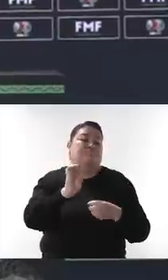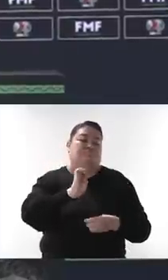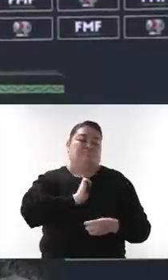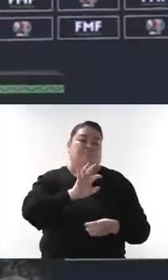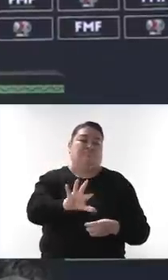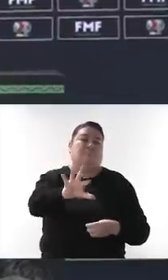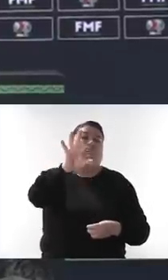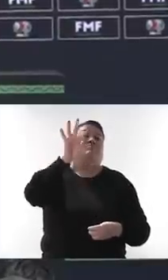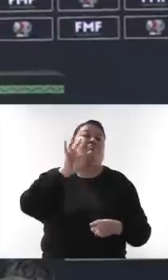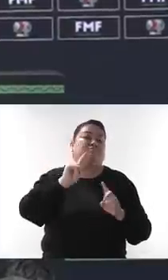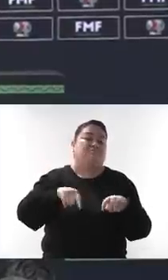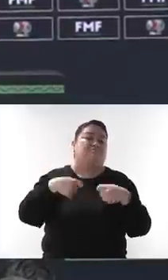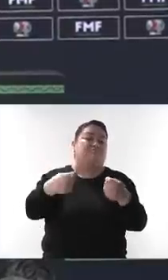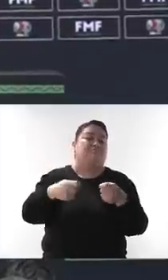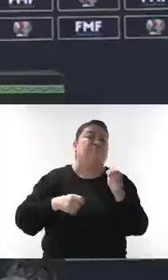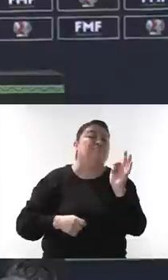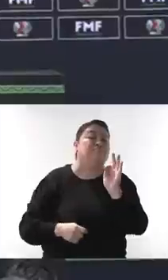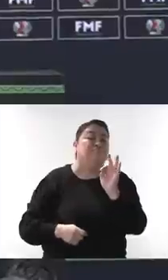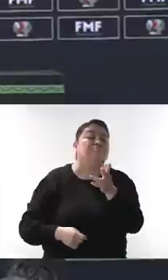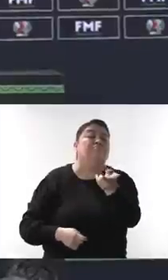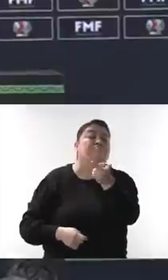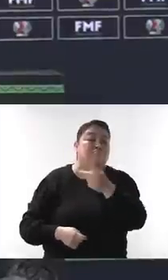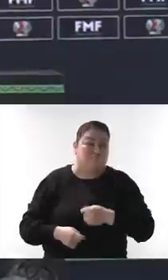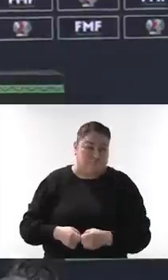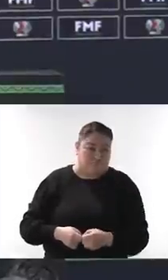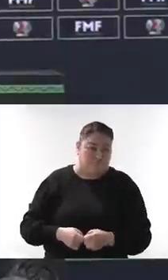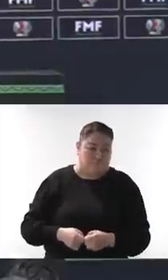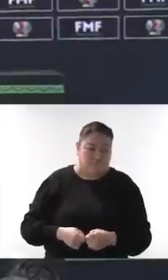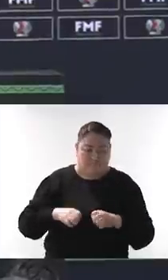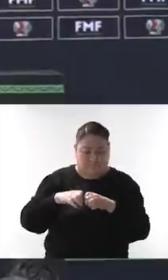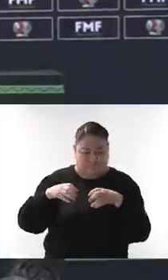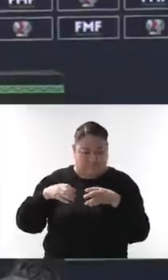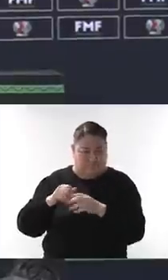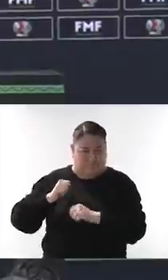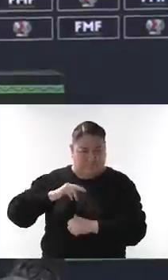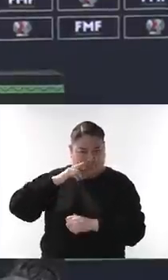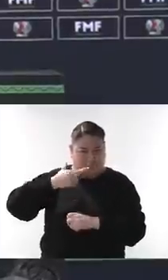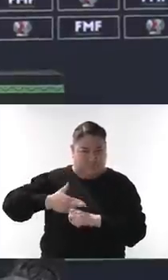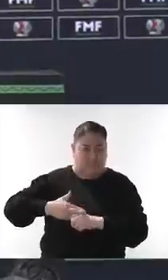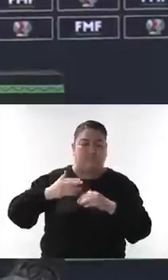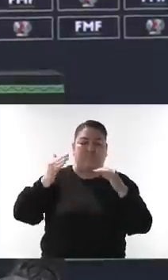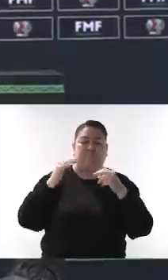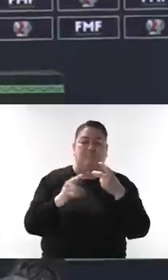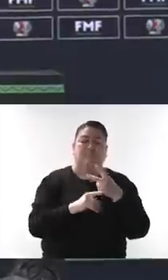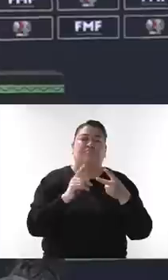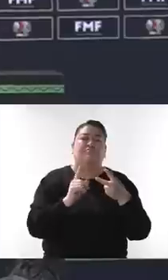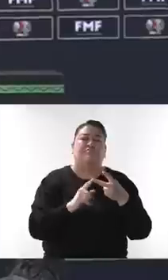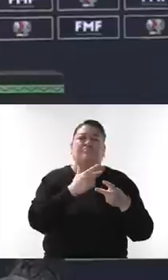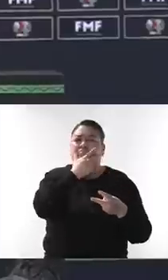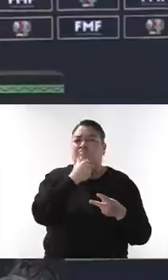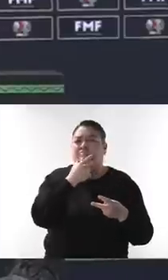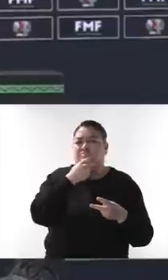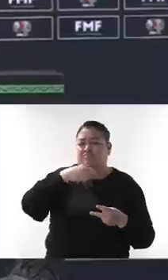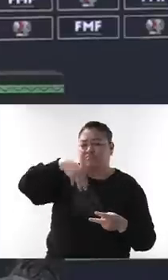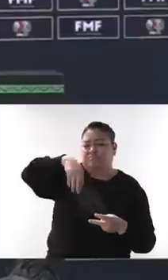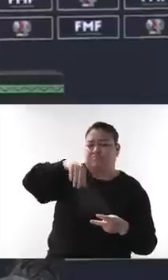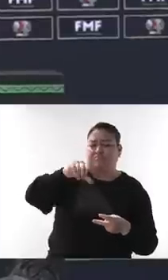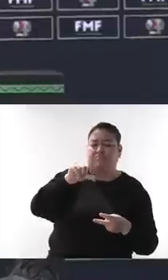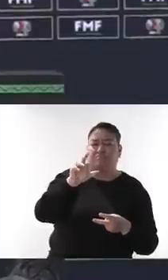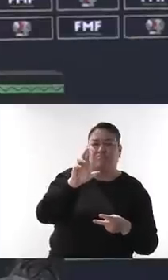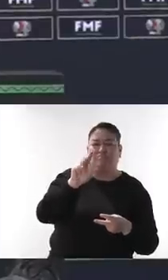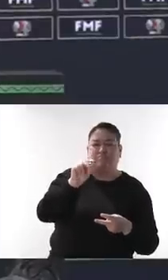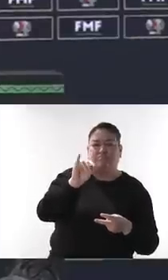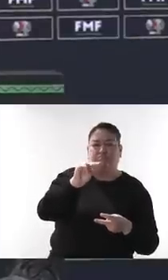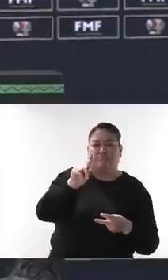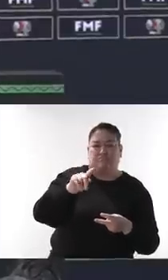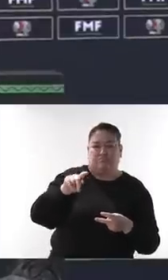quedan para tomar la selección nacional? Y segunda, la negativa del señor Martínez de un grupo tan importante